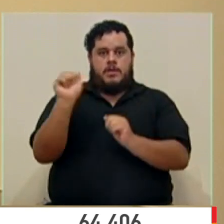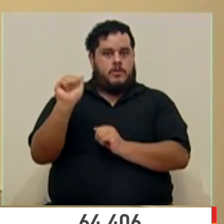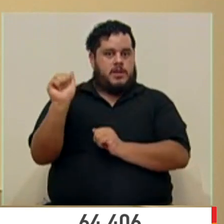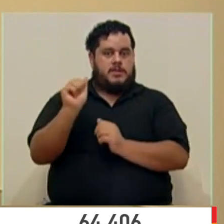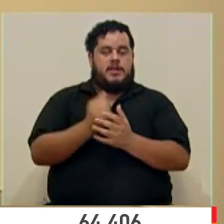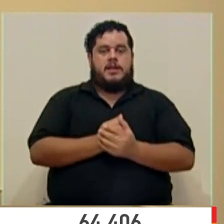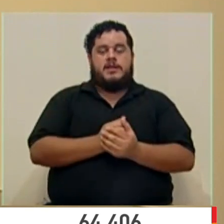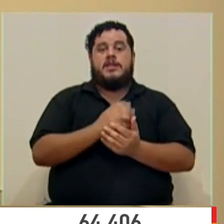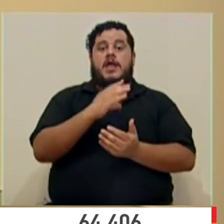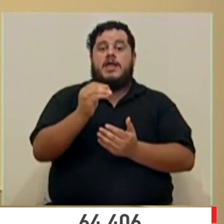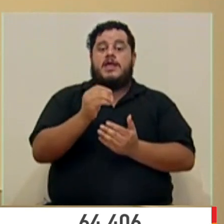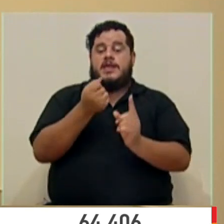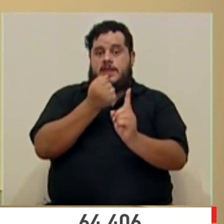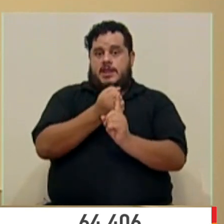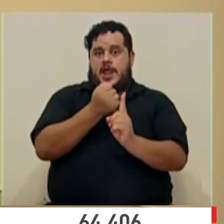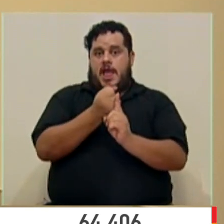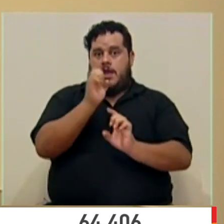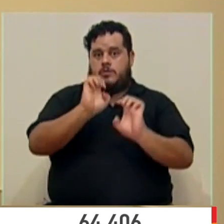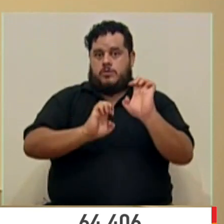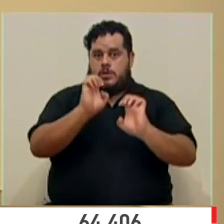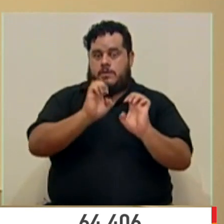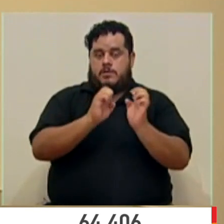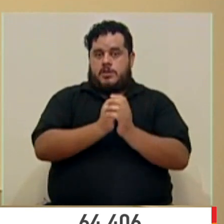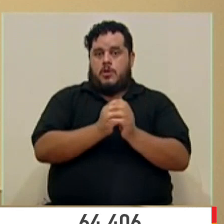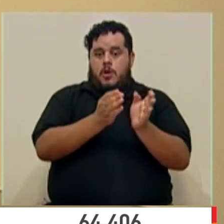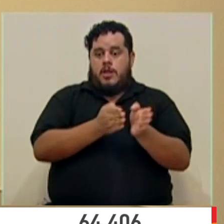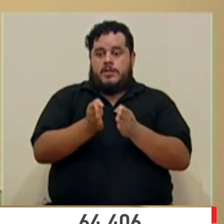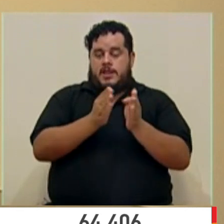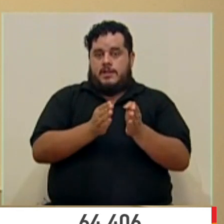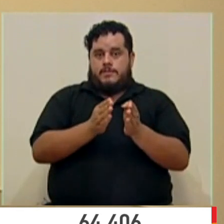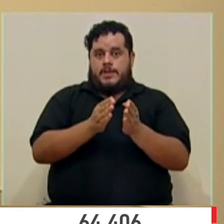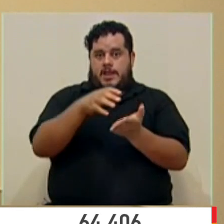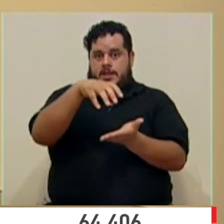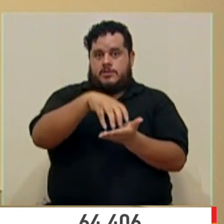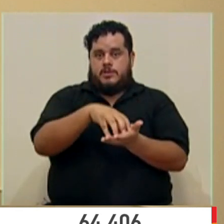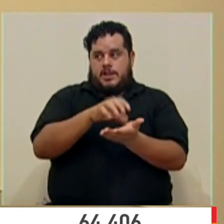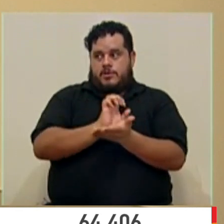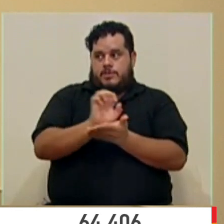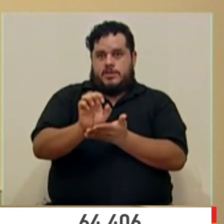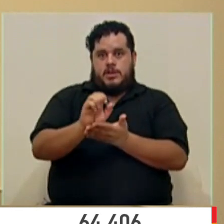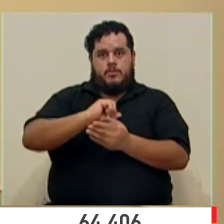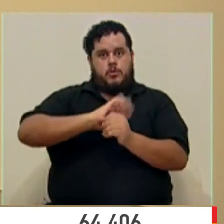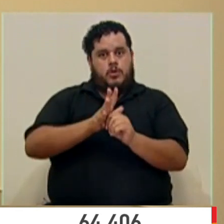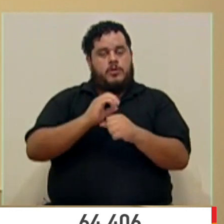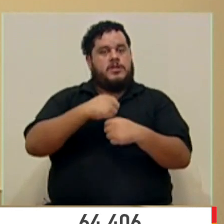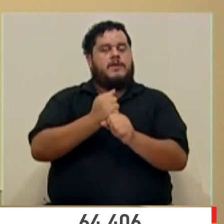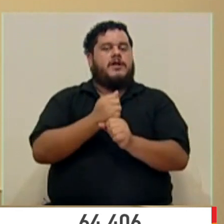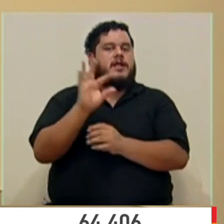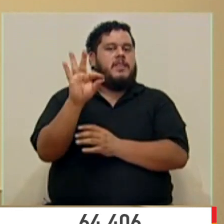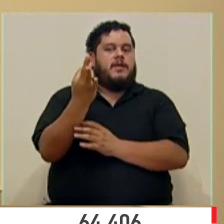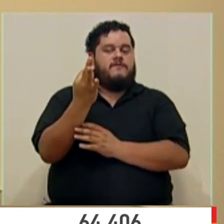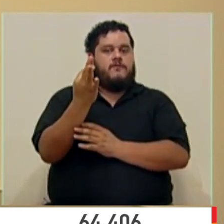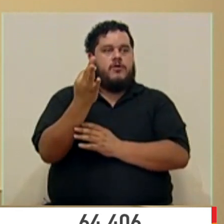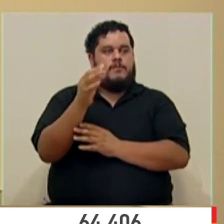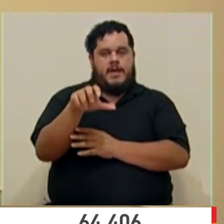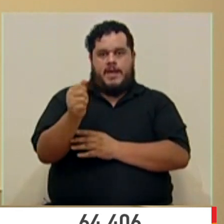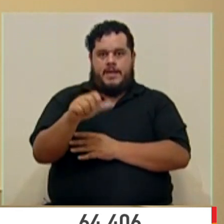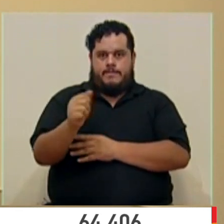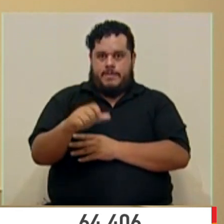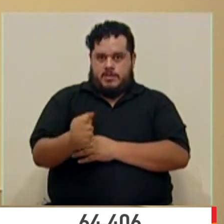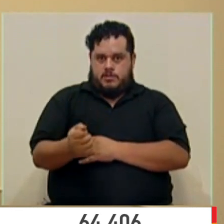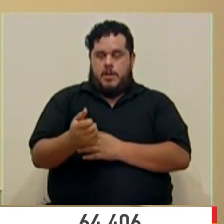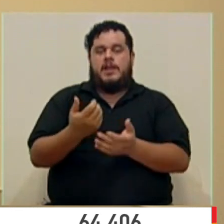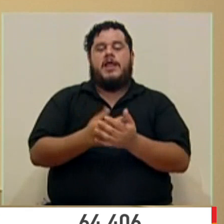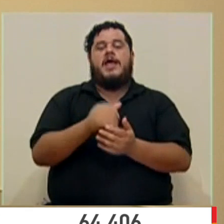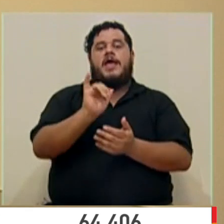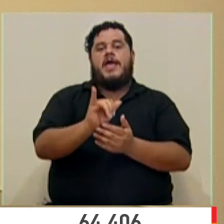alertas, y la autoevaluación del Plan Cantonal de Prevención por COVID se va a desarrollar de manera mensual.